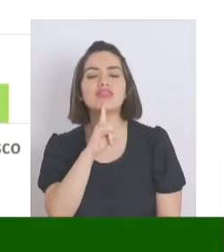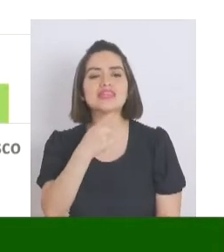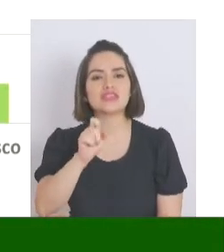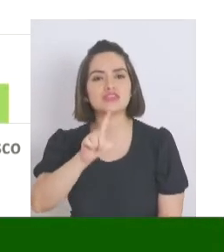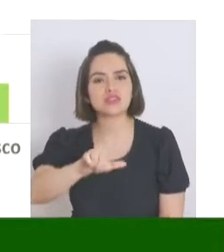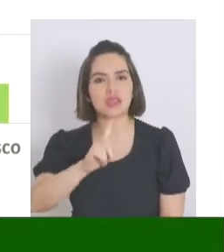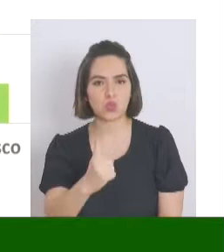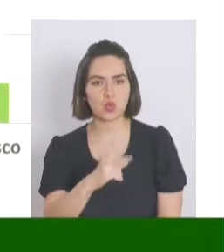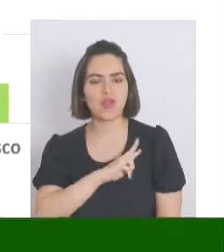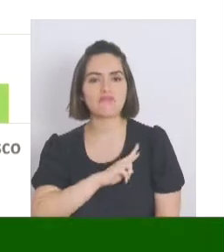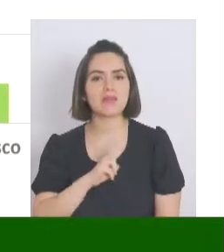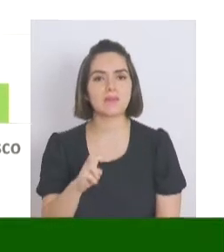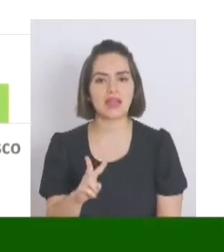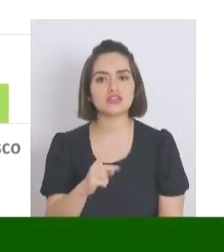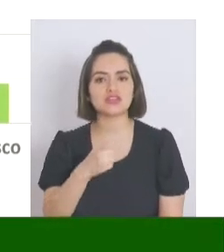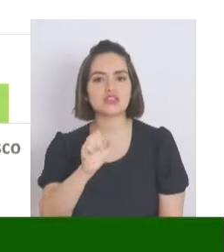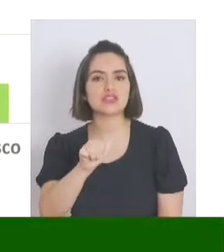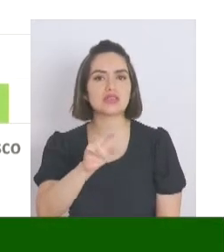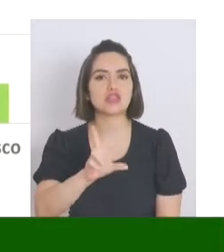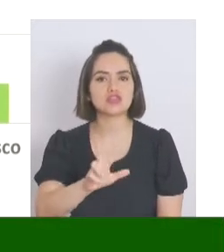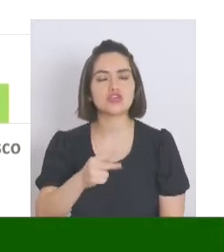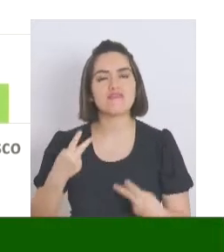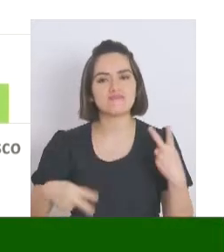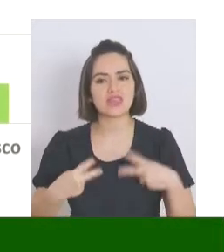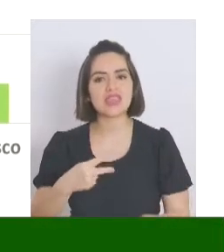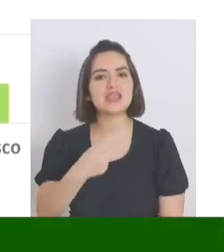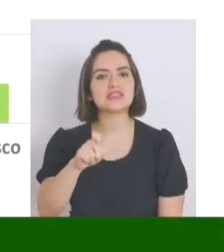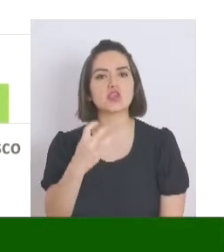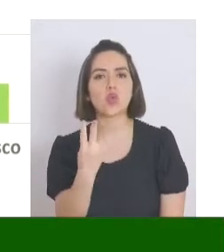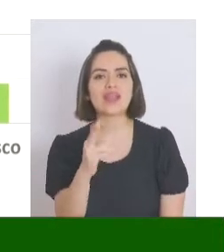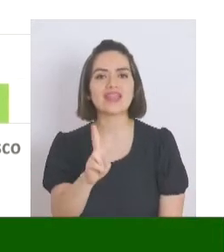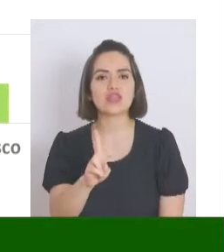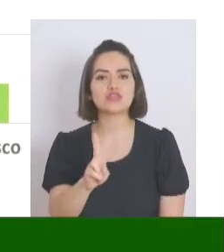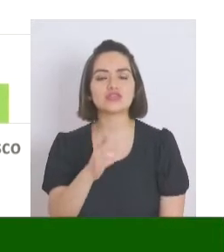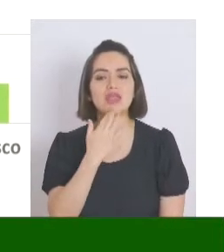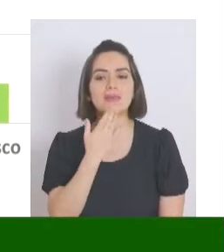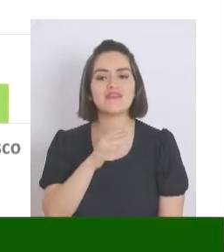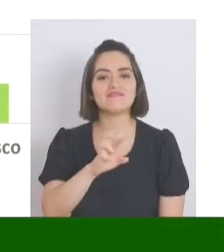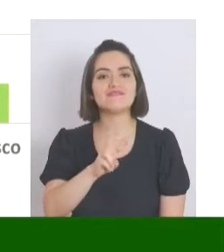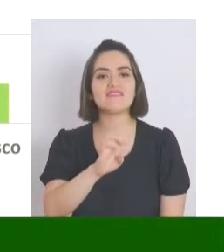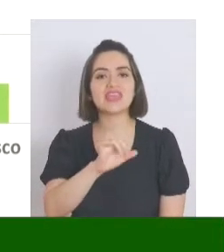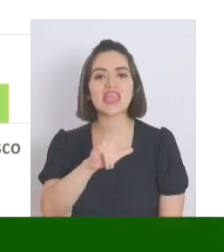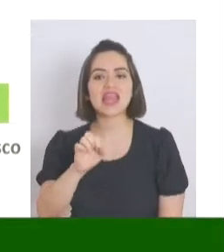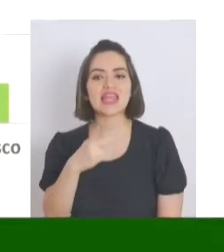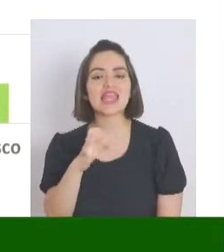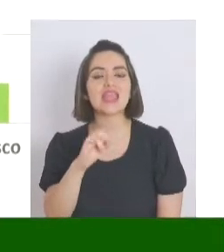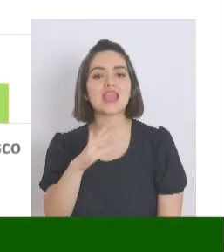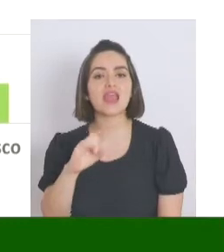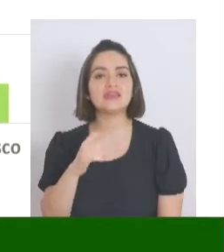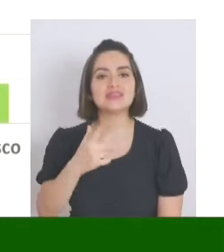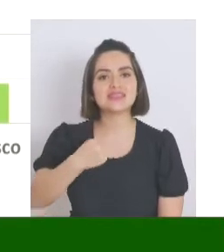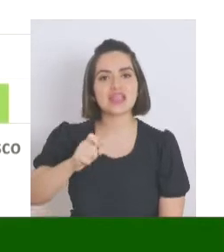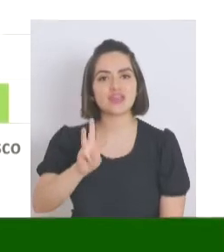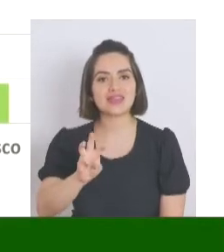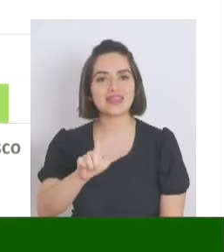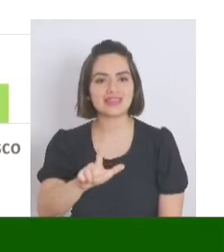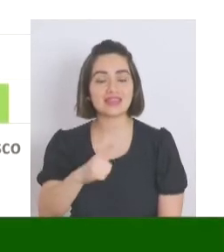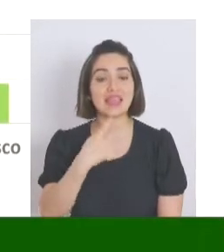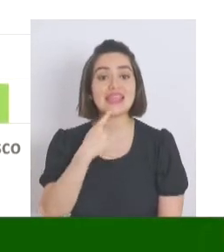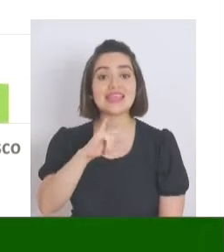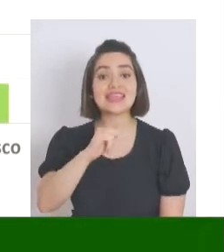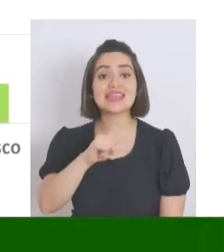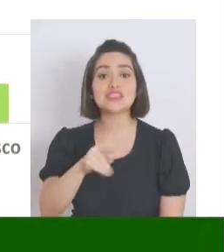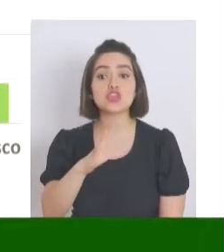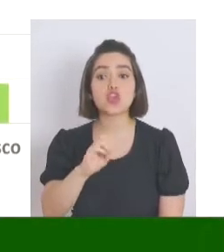Valparaíso 168, Viña del Mar 142, Villarrica 137, etcétera. El Quisco apenas